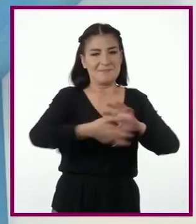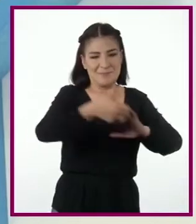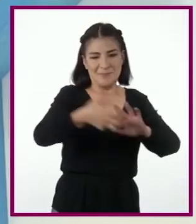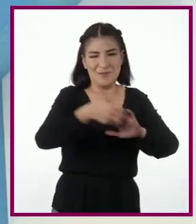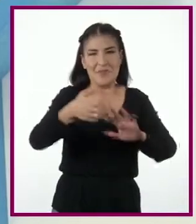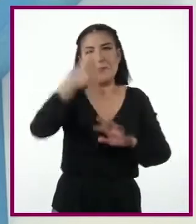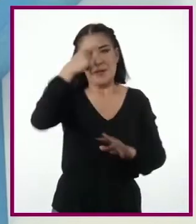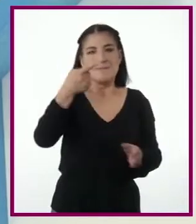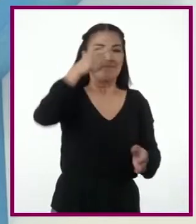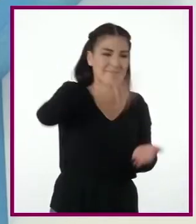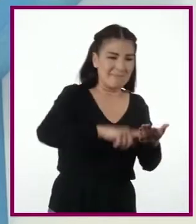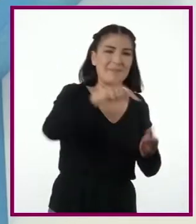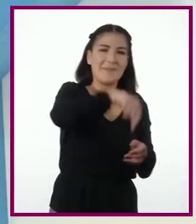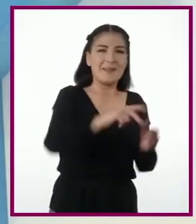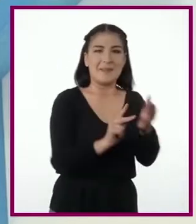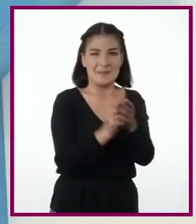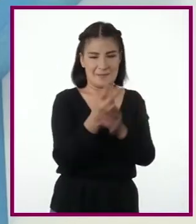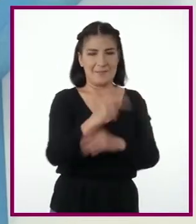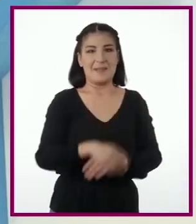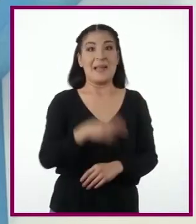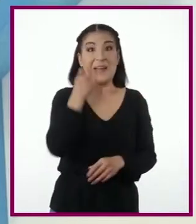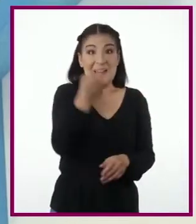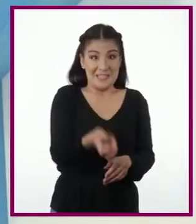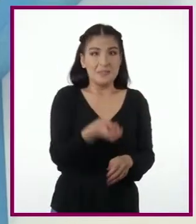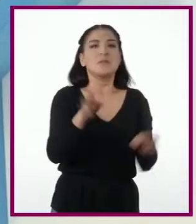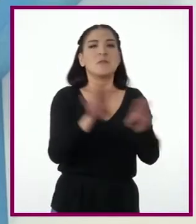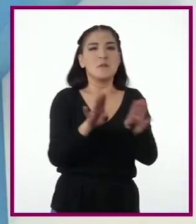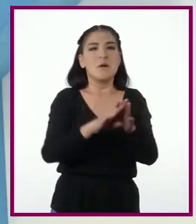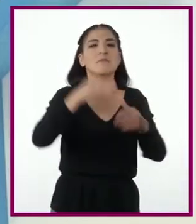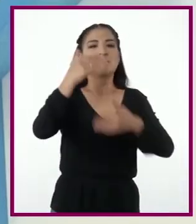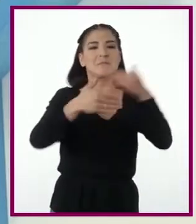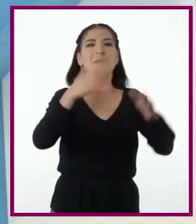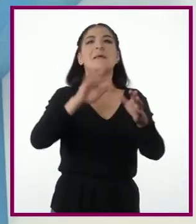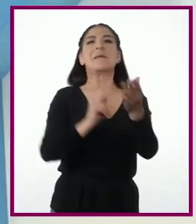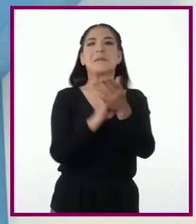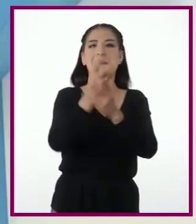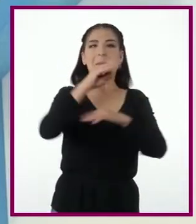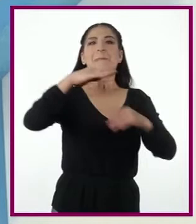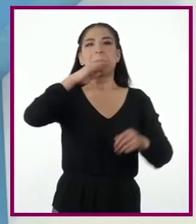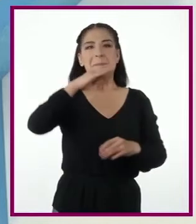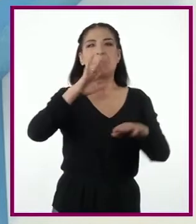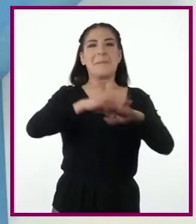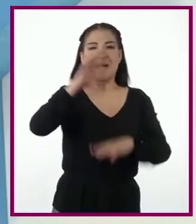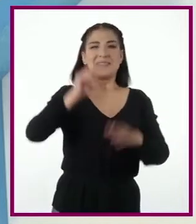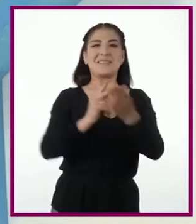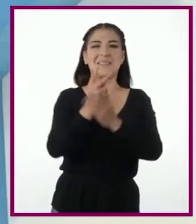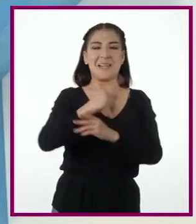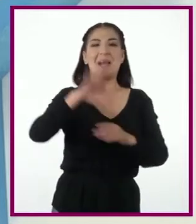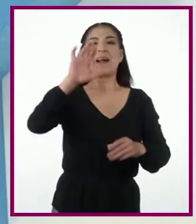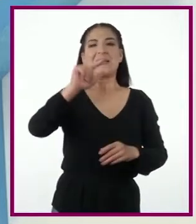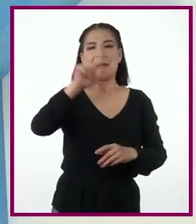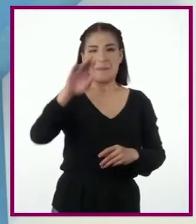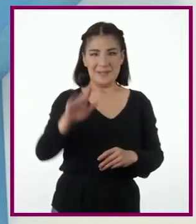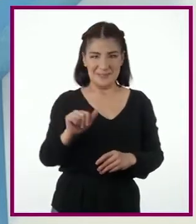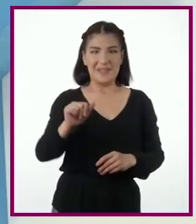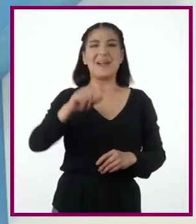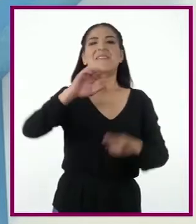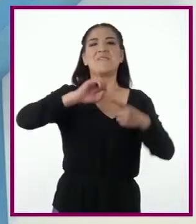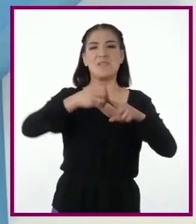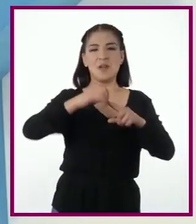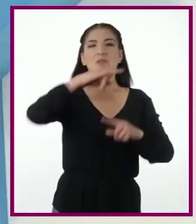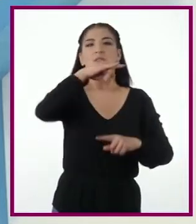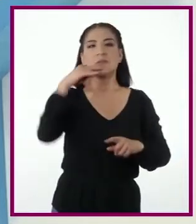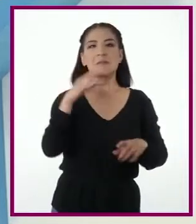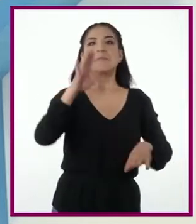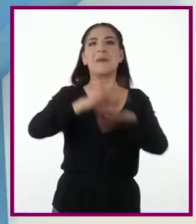Lo anterior llevó al crecimiento en la producción de maíz, calabaza, el frijol y el chile.